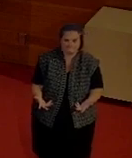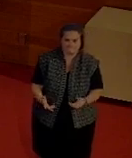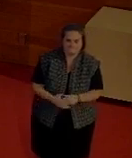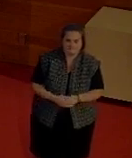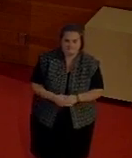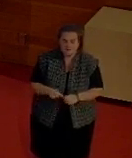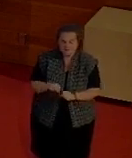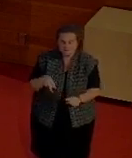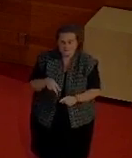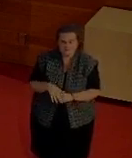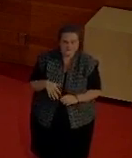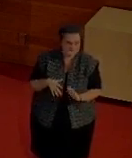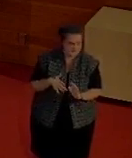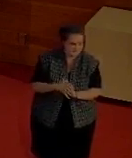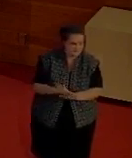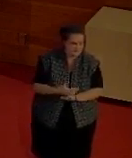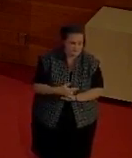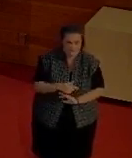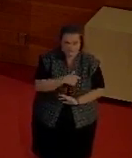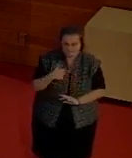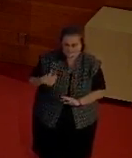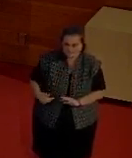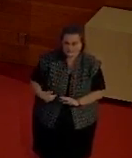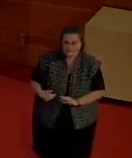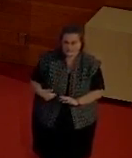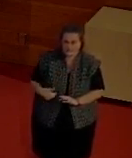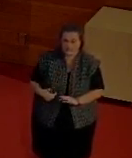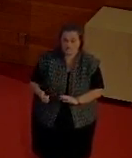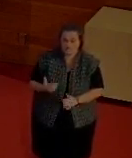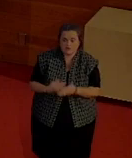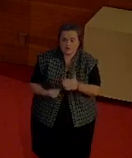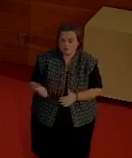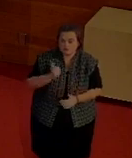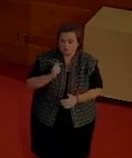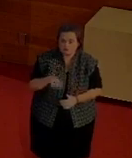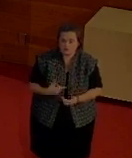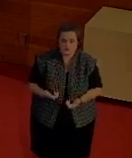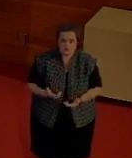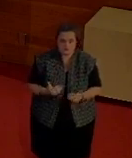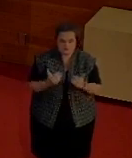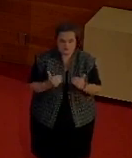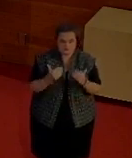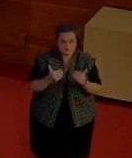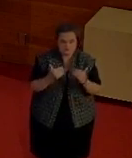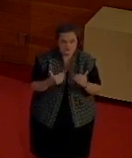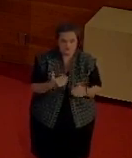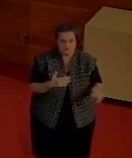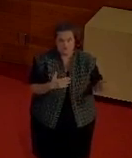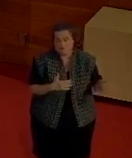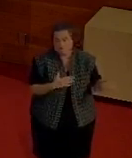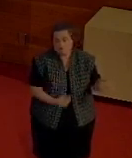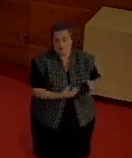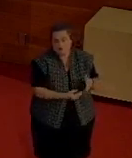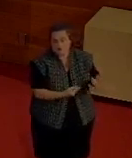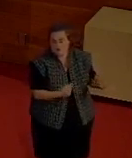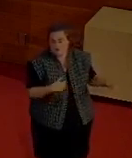punto de vista china ya digo ha aprovechado otra vez los errores y ha ganado posiciones intentando qué dominar evidentemente jugar a